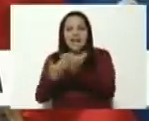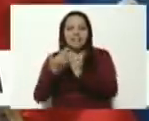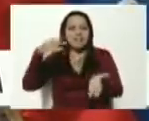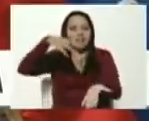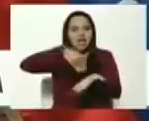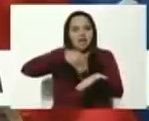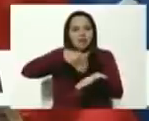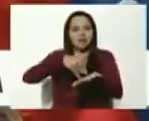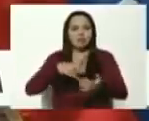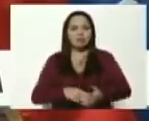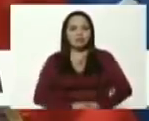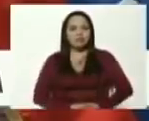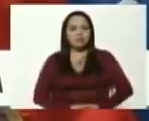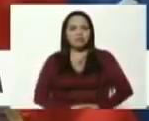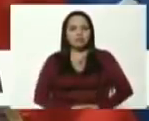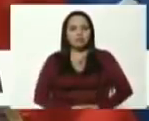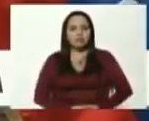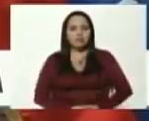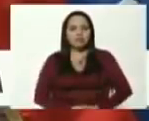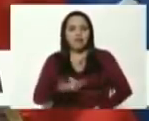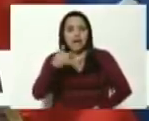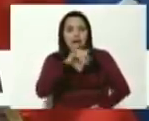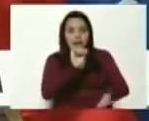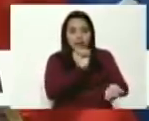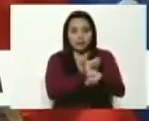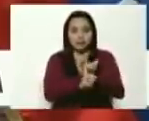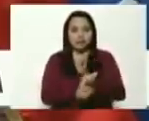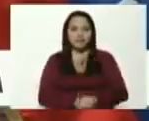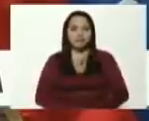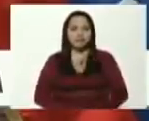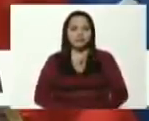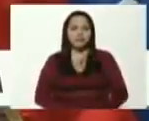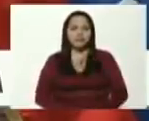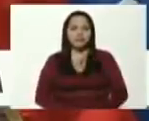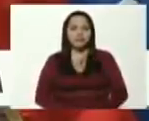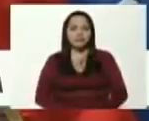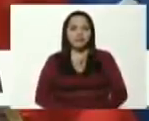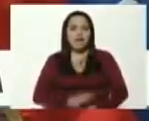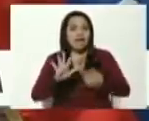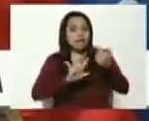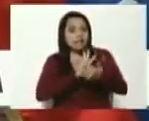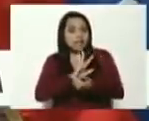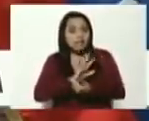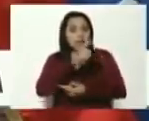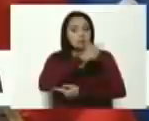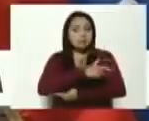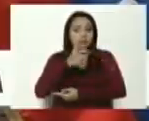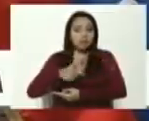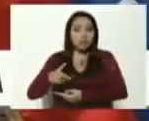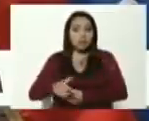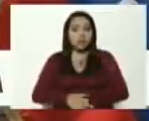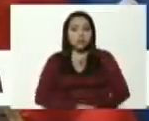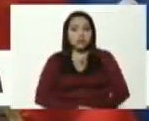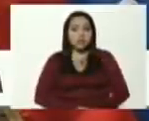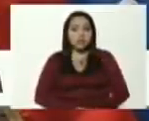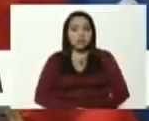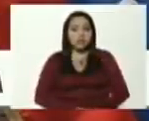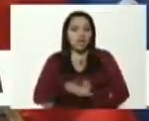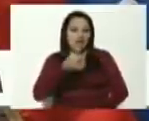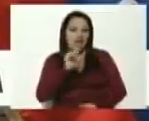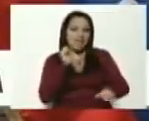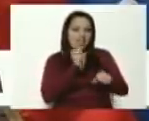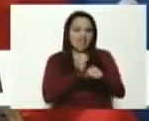Carabobo, los cuales fueron detenidos. Estos cinco ciudadanos que hacían el papel